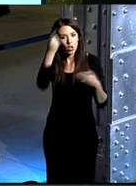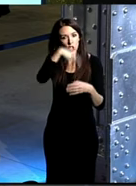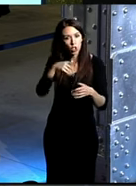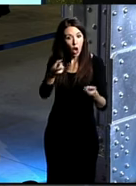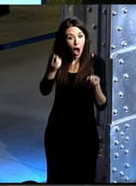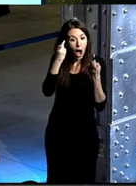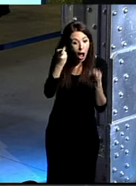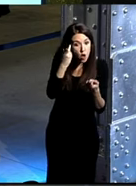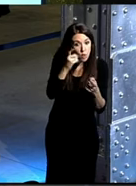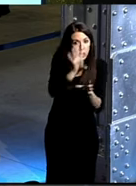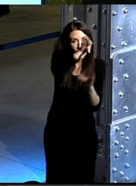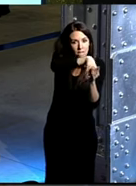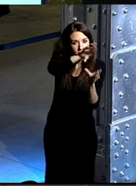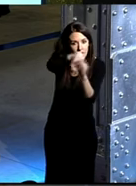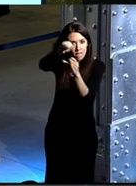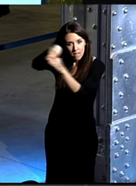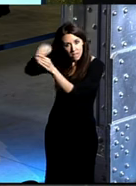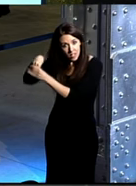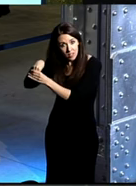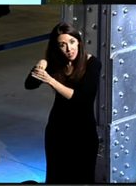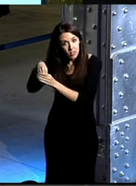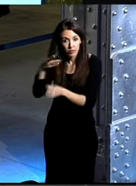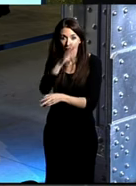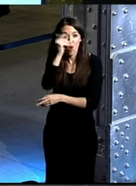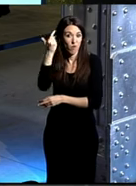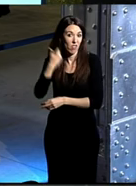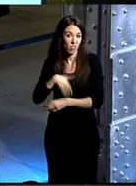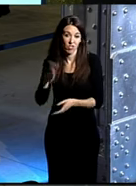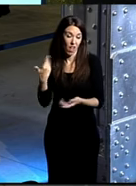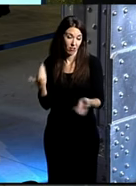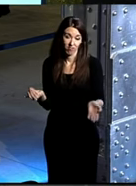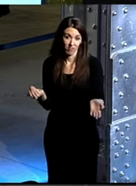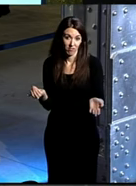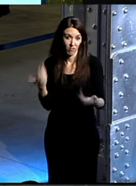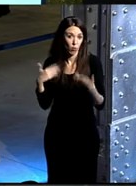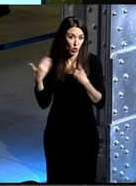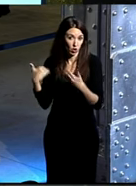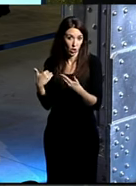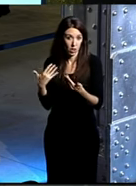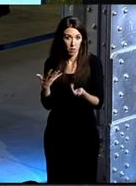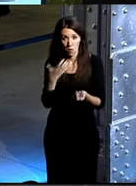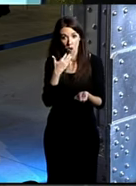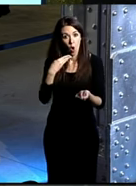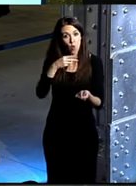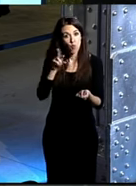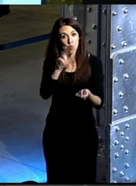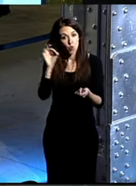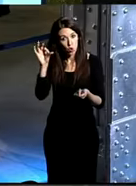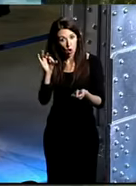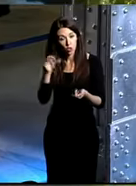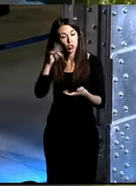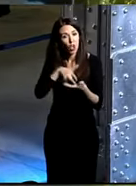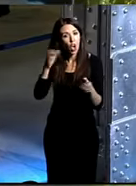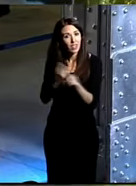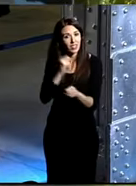meternos en la cabeza de los alumnos. Y eso es algo que nos hemos olvidado de hacer hace mucho tiempo. En ese sentido, William Burroughs,